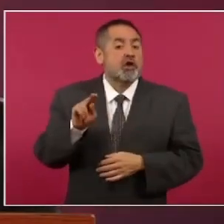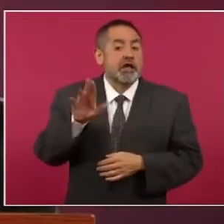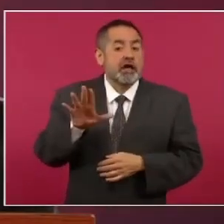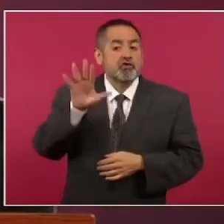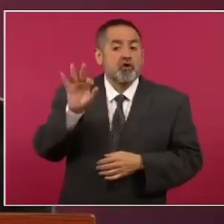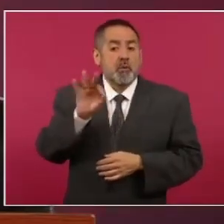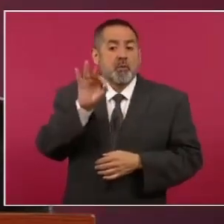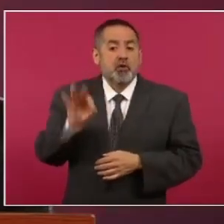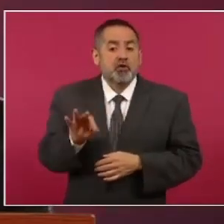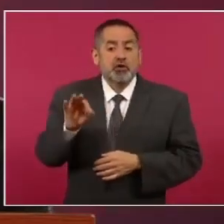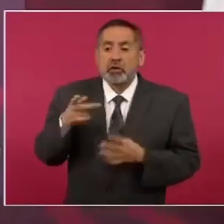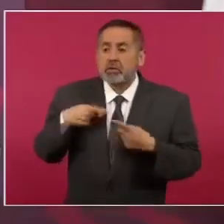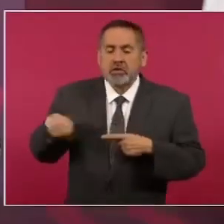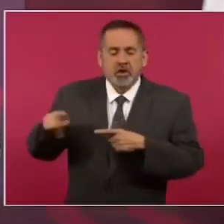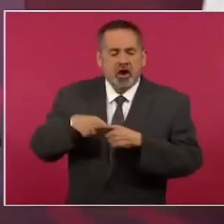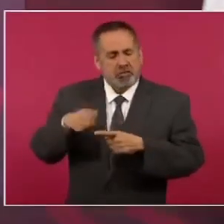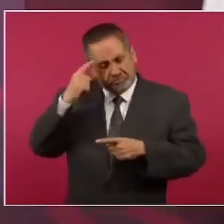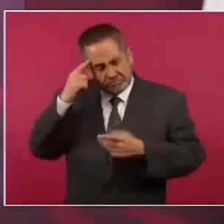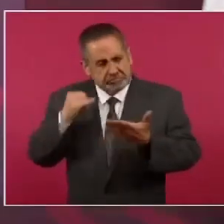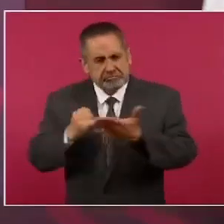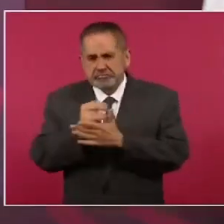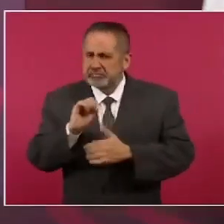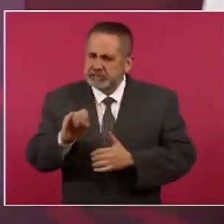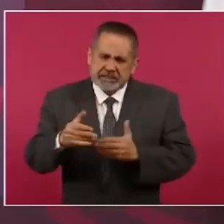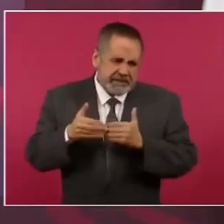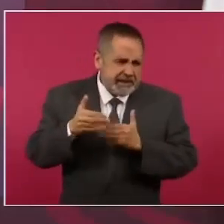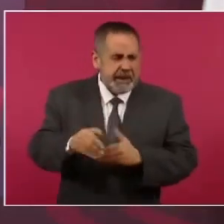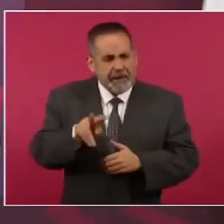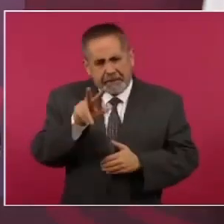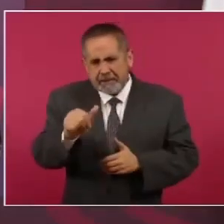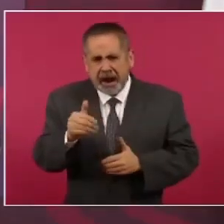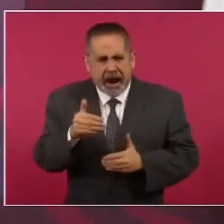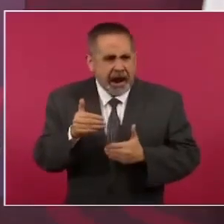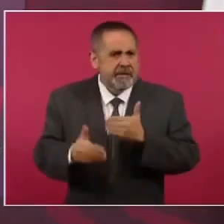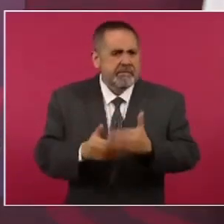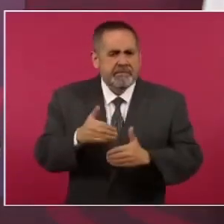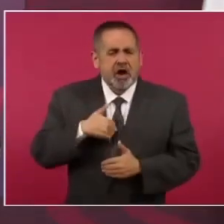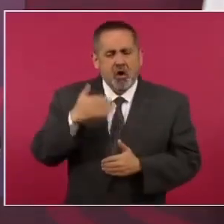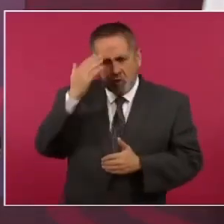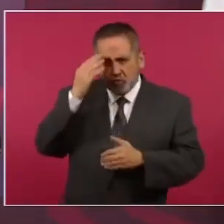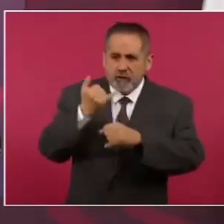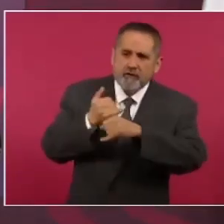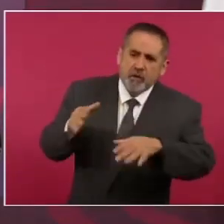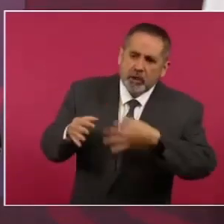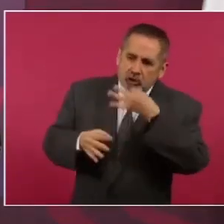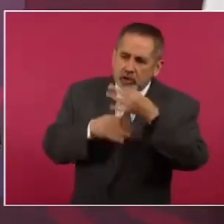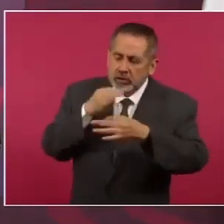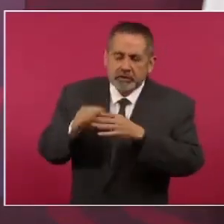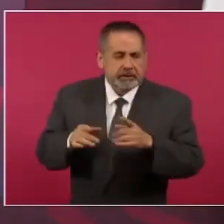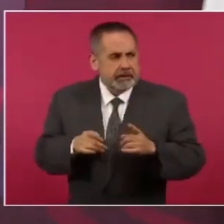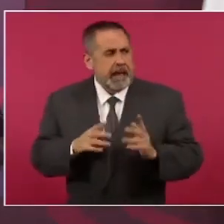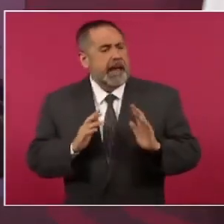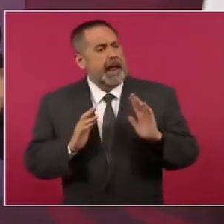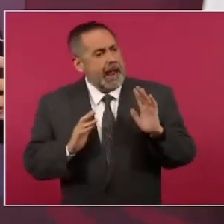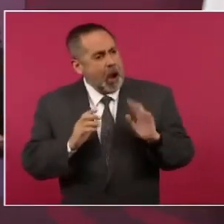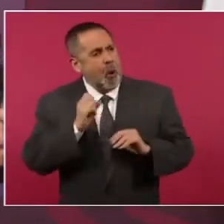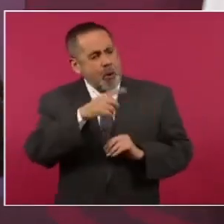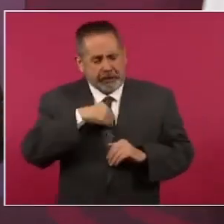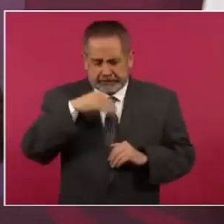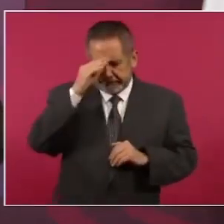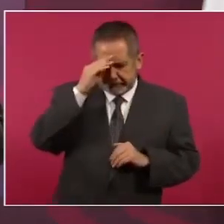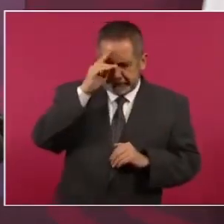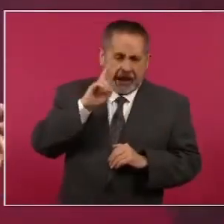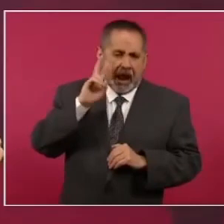de los trabajadores decidieron ir adelante porque conocían la información y porque ello permitía también iniciar